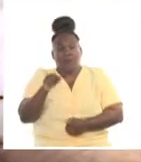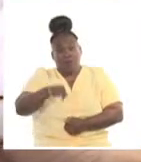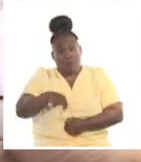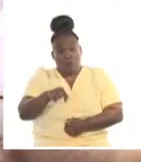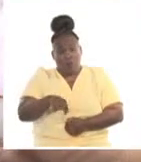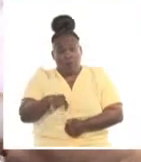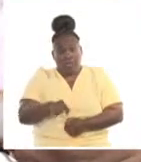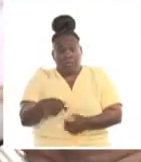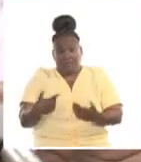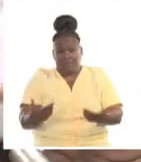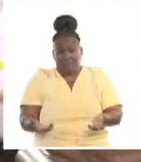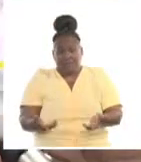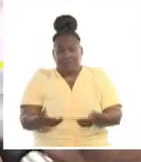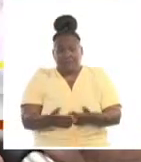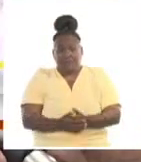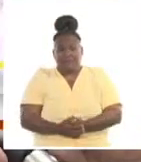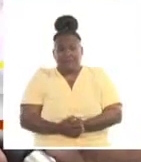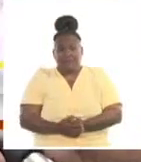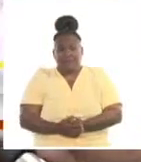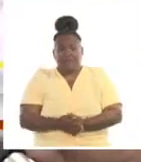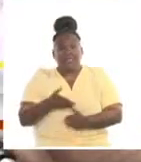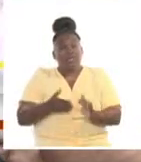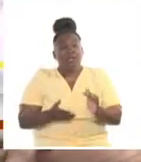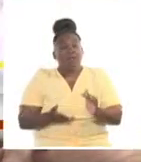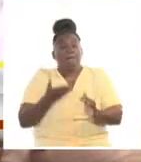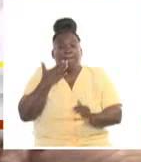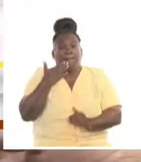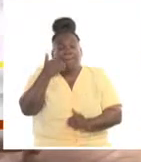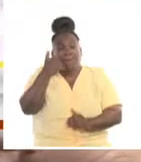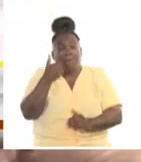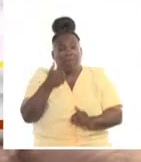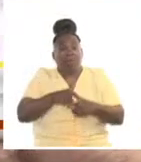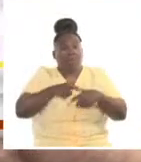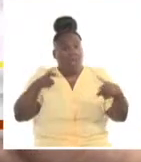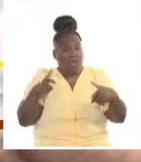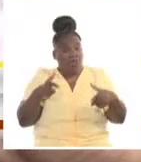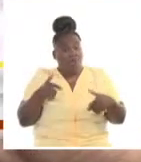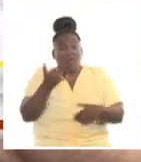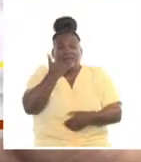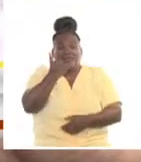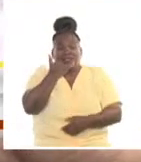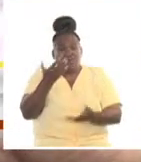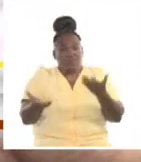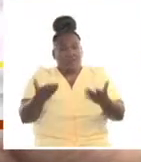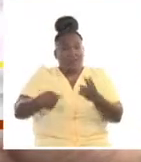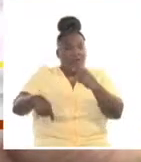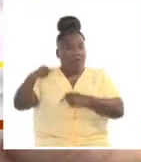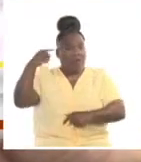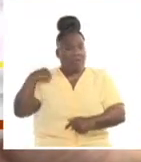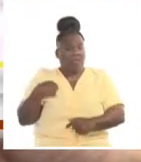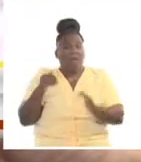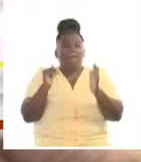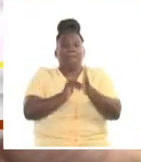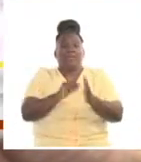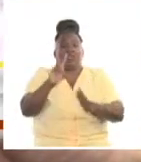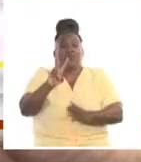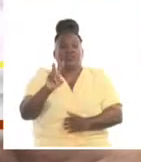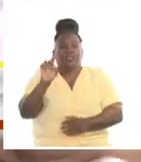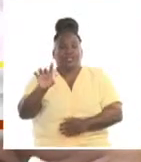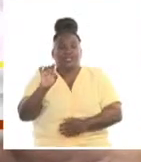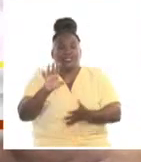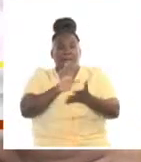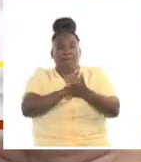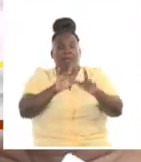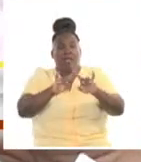de hoy es incluso un poco superior la afectación con respecto al día de ayer. 1.215 megawatts, ayer